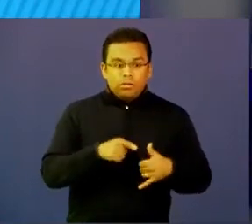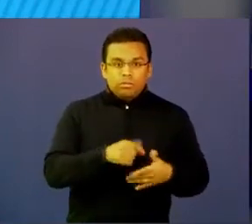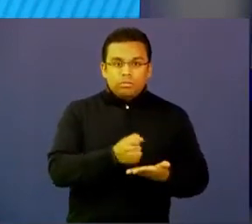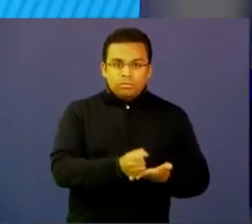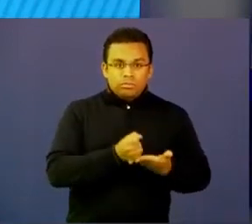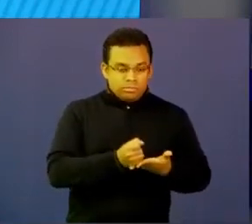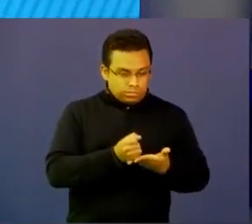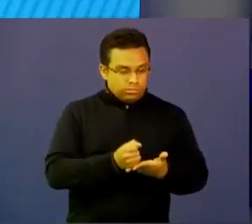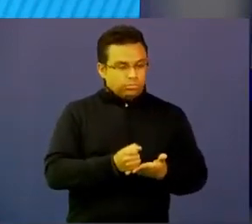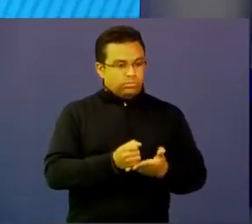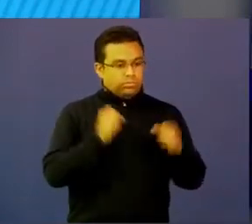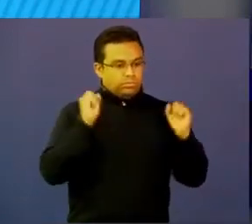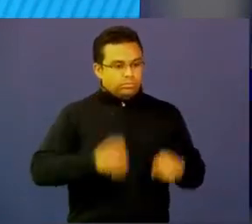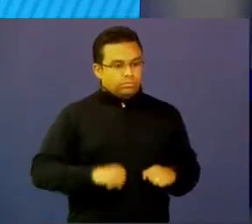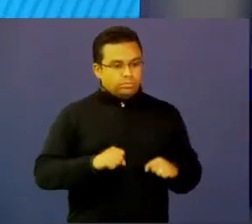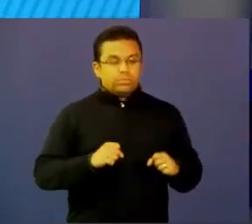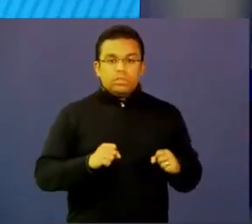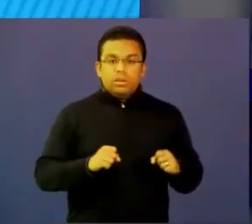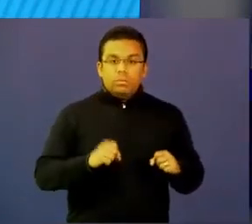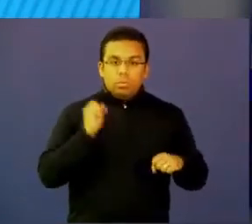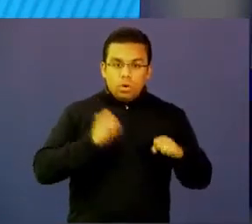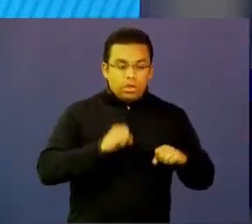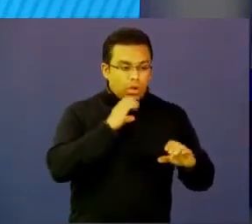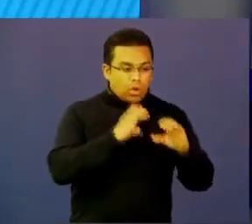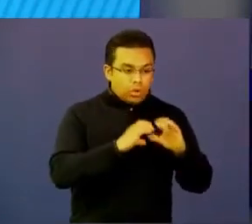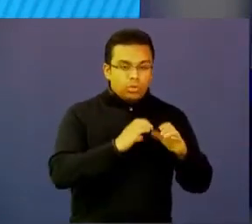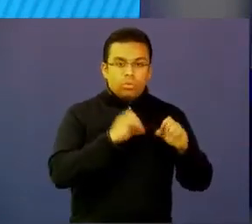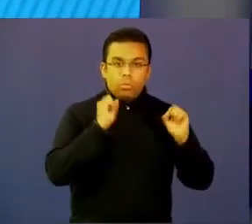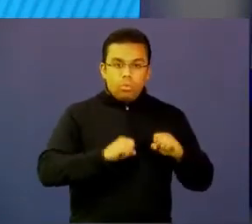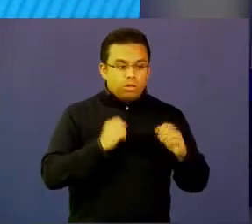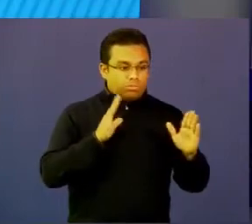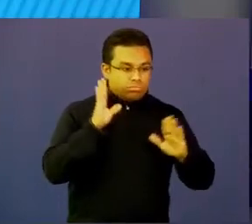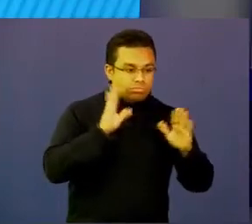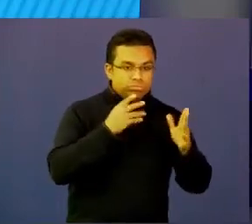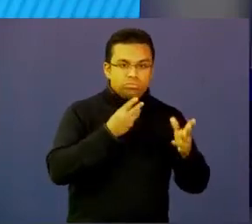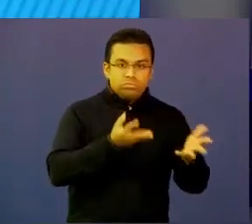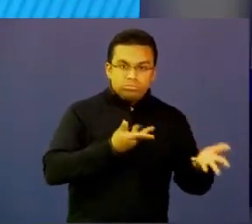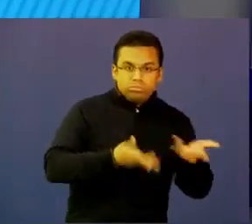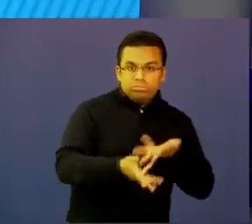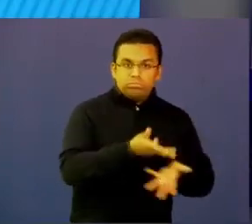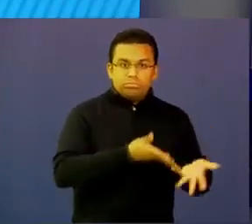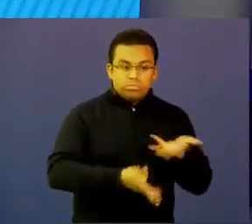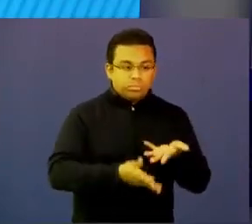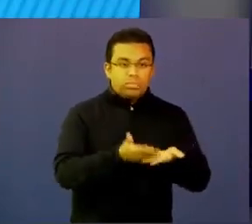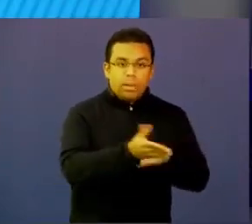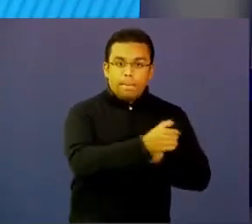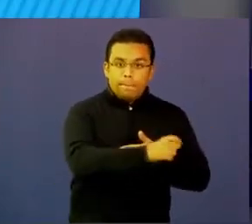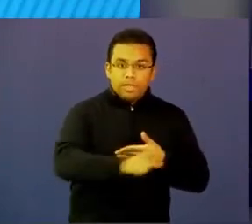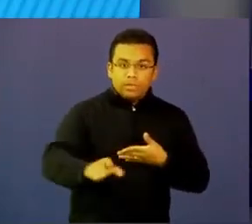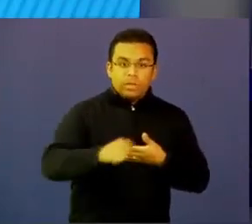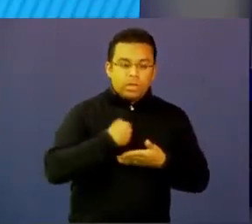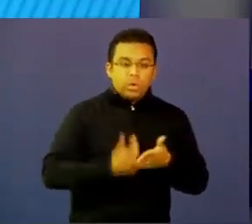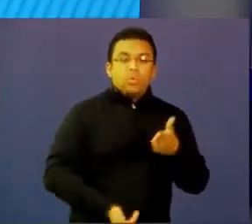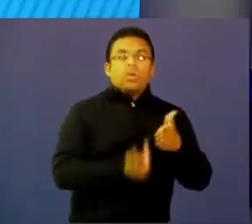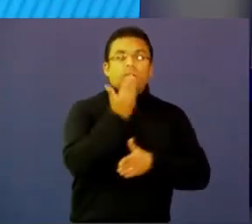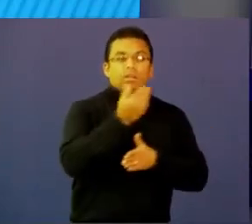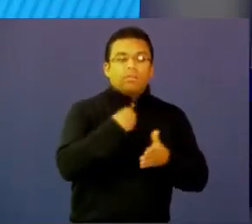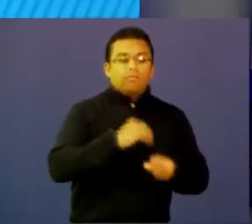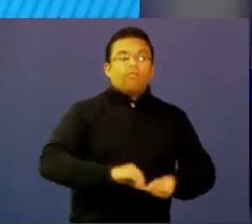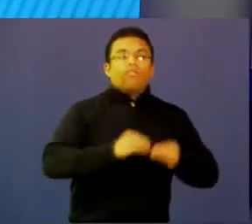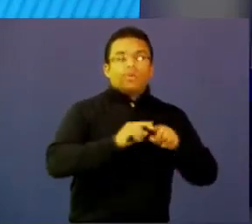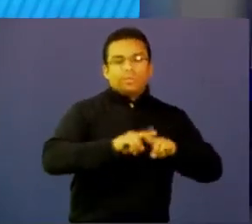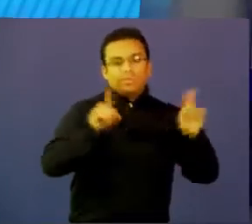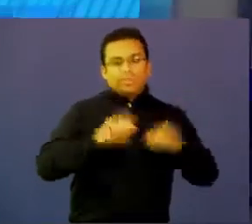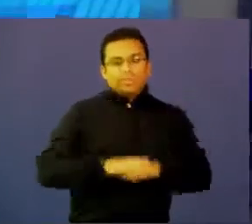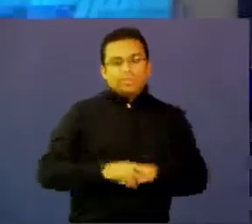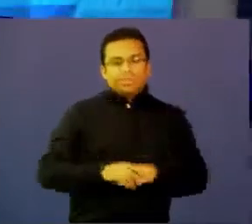y a conectar con estas audiencias, con estos jóvenes, con estas generaciones que tienen otra forma de pensar y de relacionarse con el mundo. Eso,